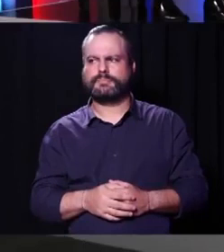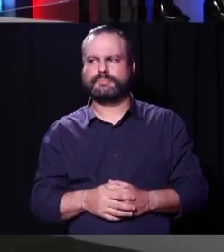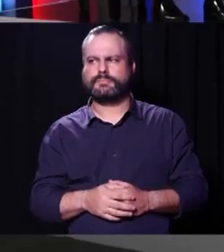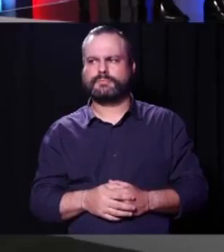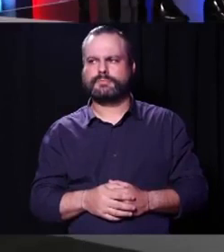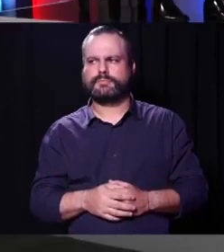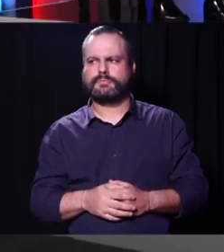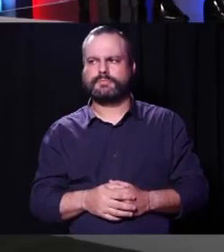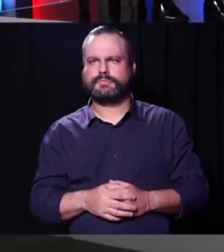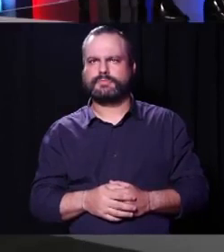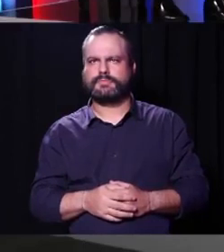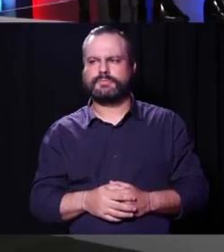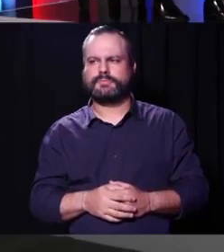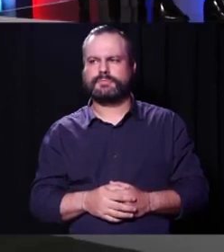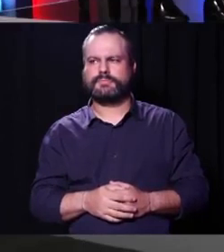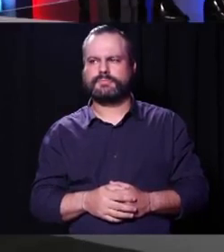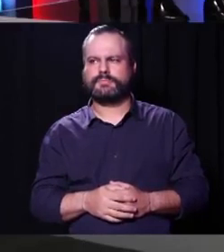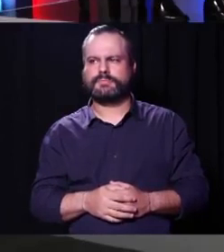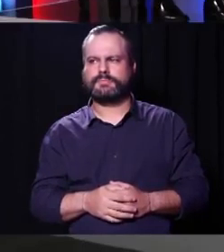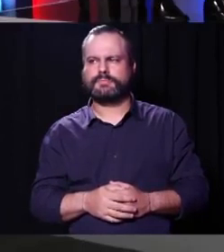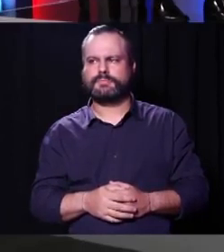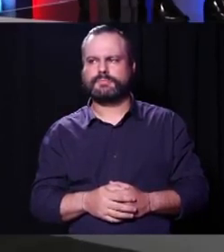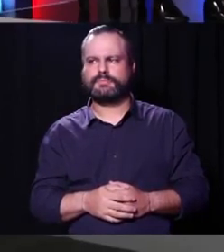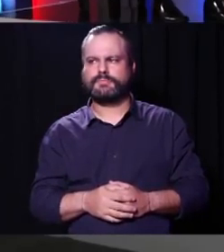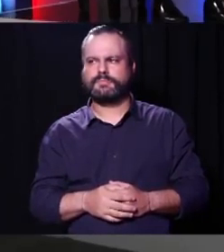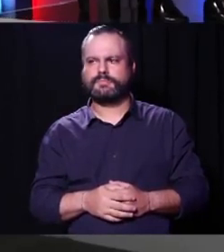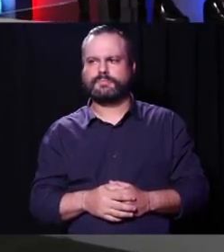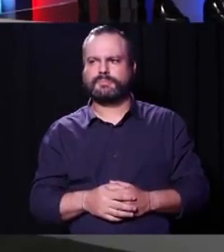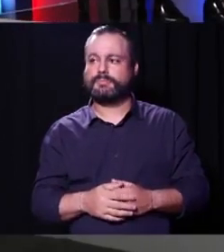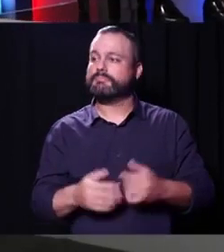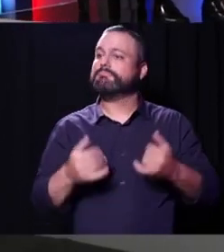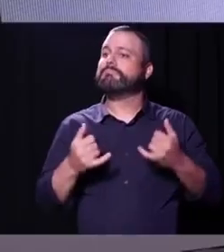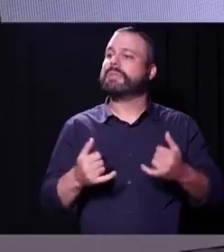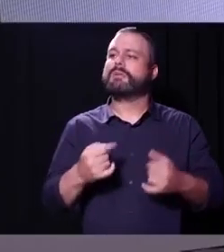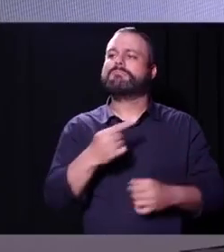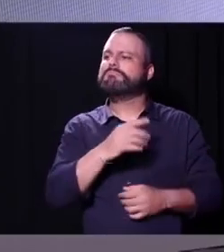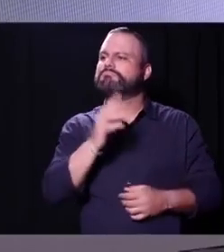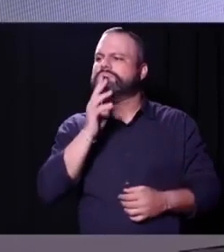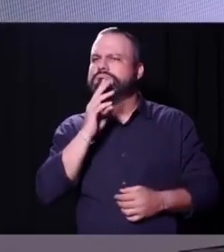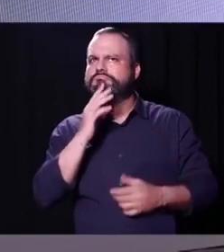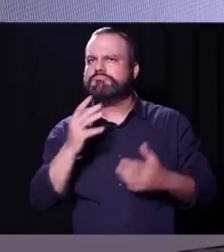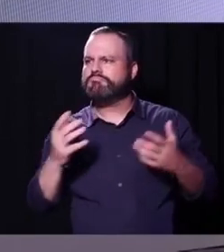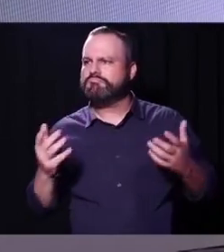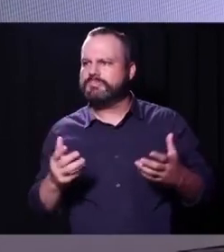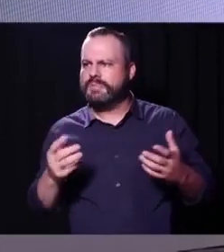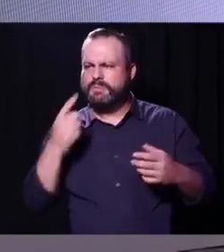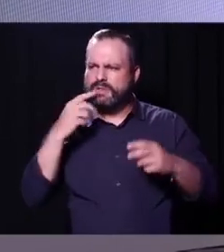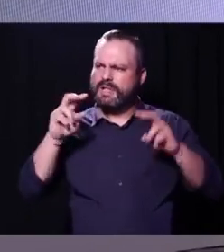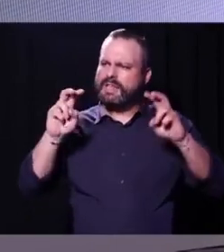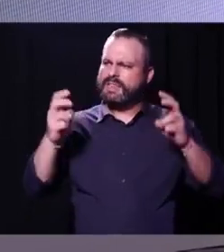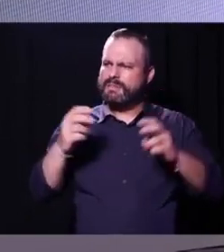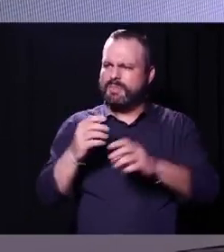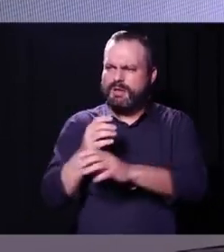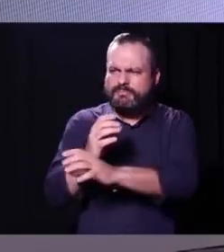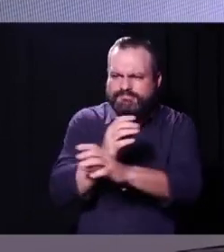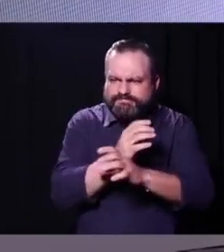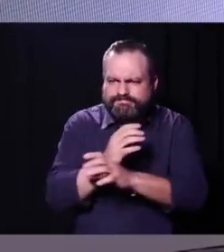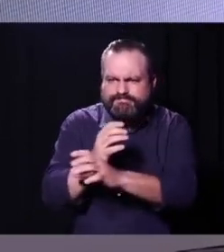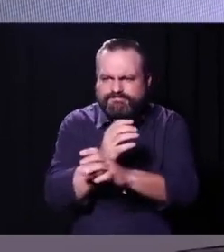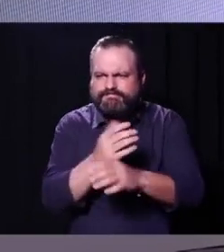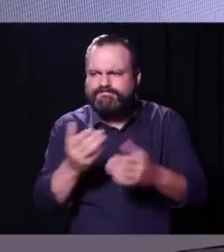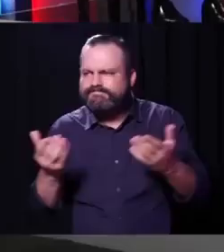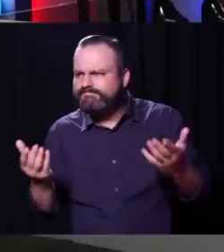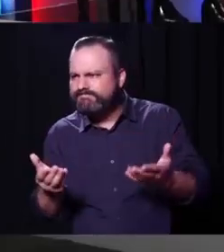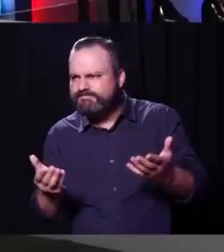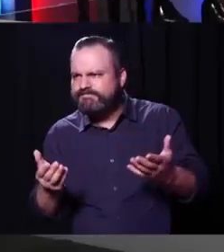contra el narcotráfico, ¿lo permitiría? ¿Sería una opción para usted? Como presidente de la República, en este momento, no. ¿Qué estrategia ofrece